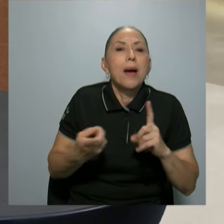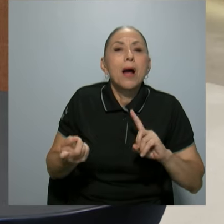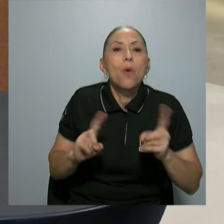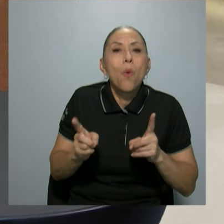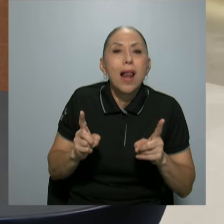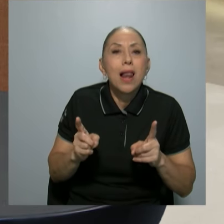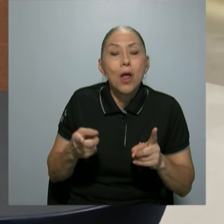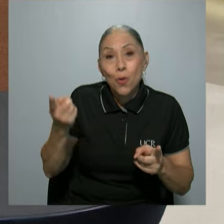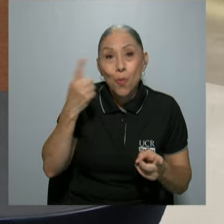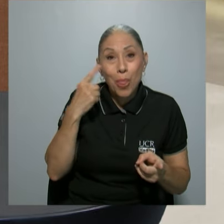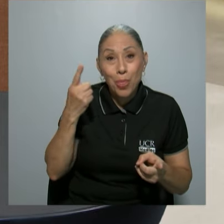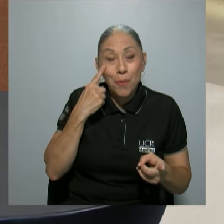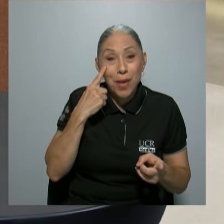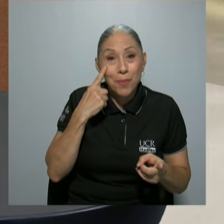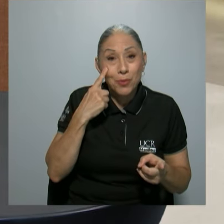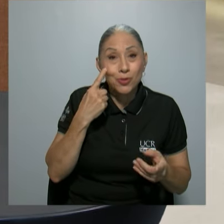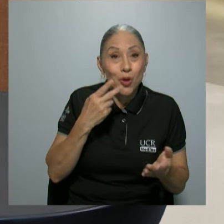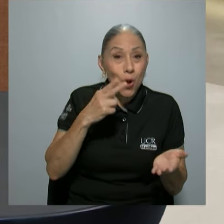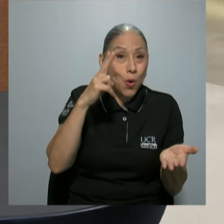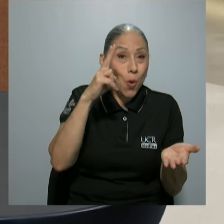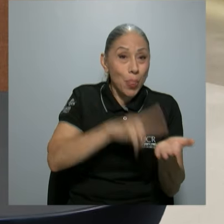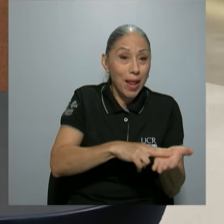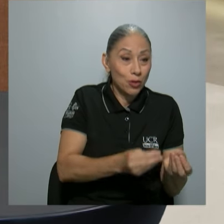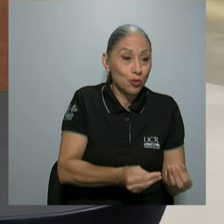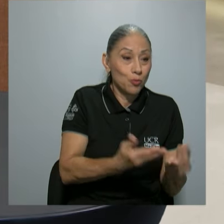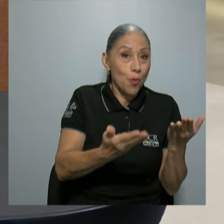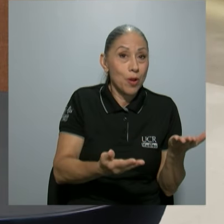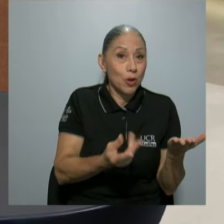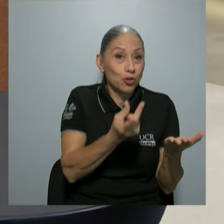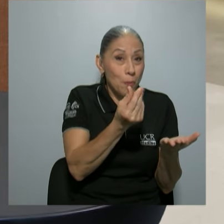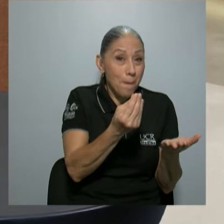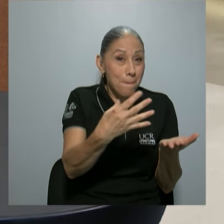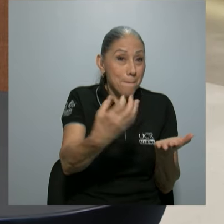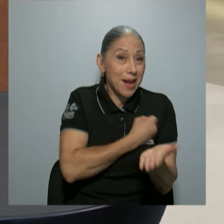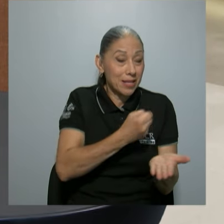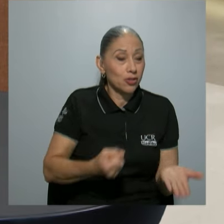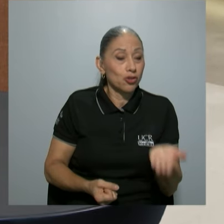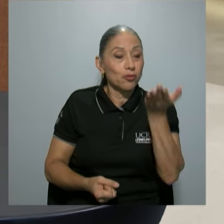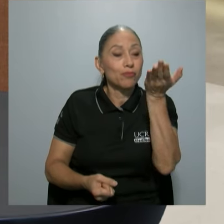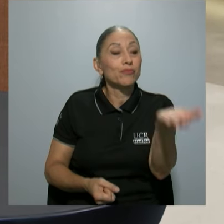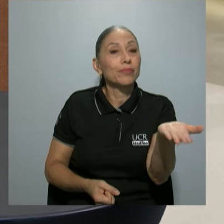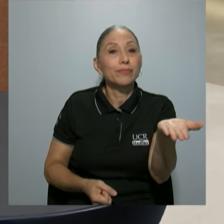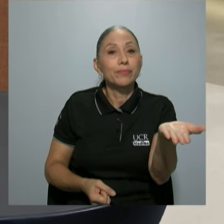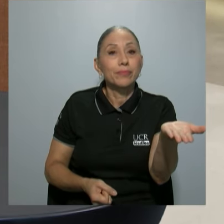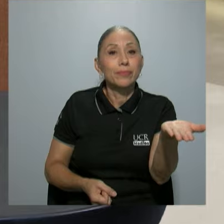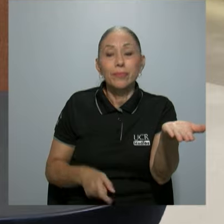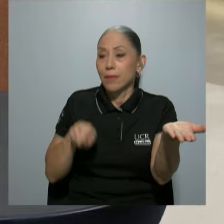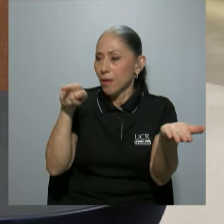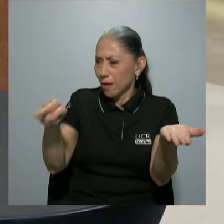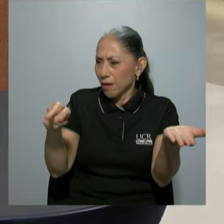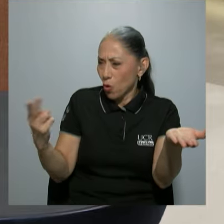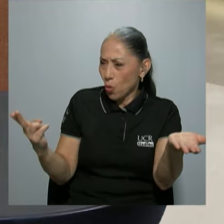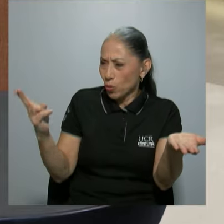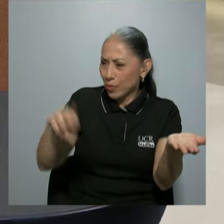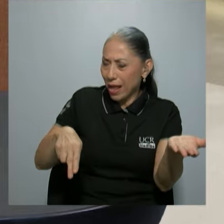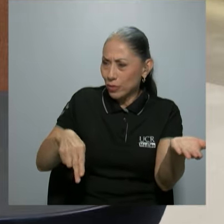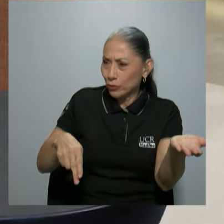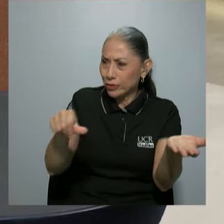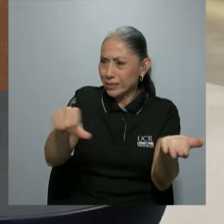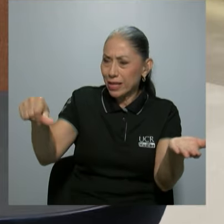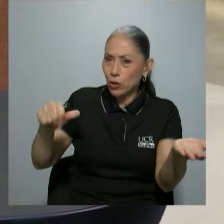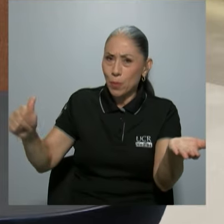el precio de los contratos en el sector público y ve los precios de contratos similares en el sector privado.